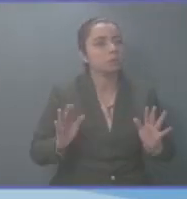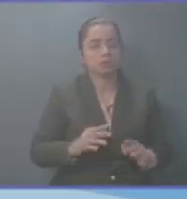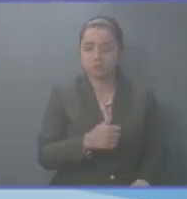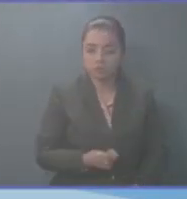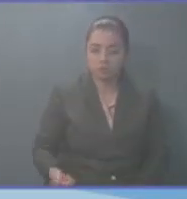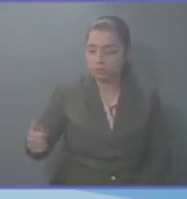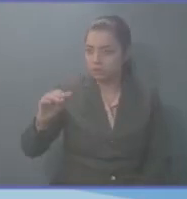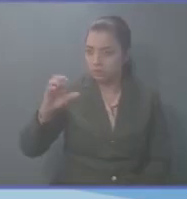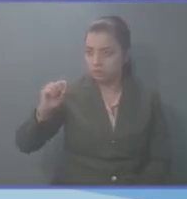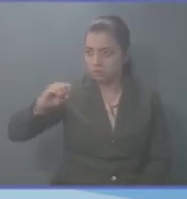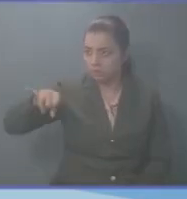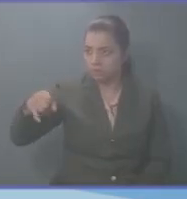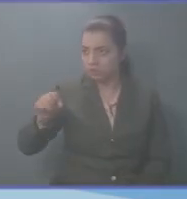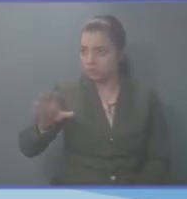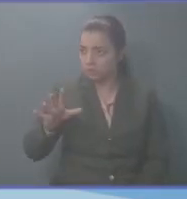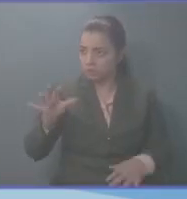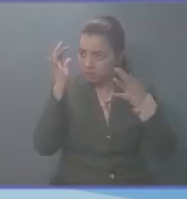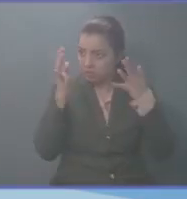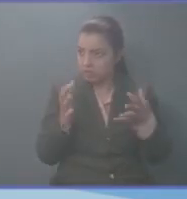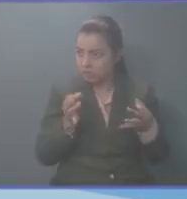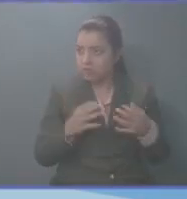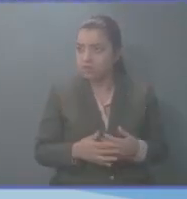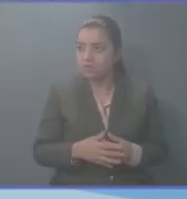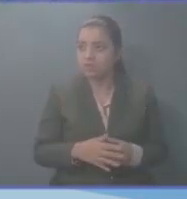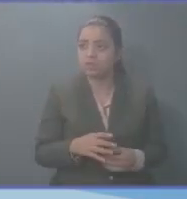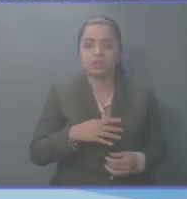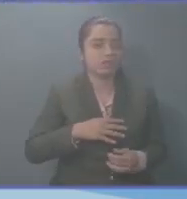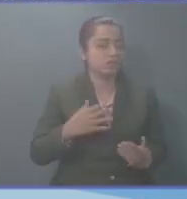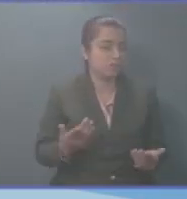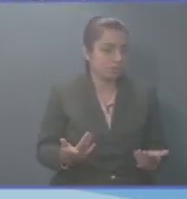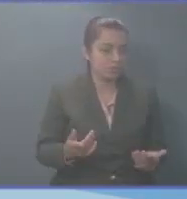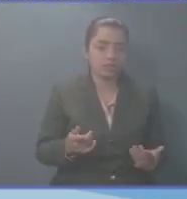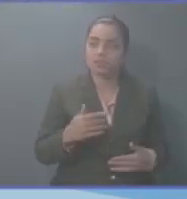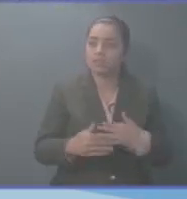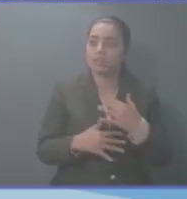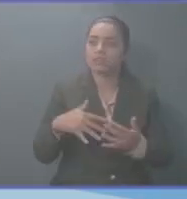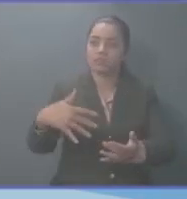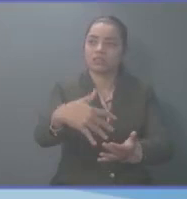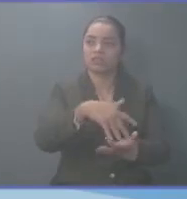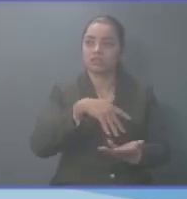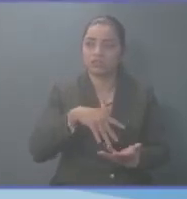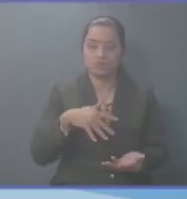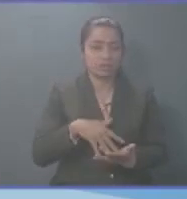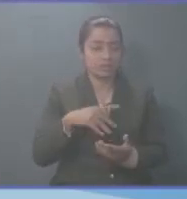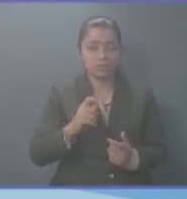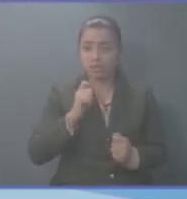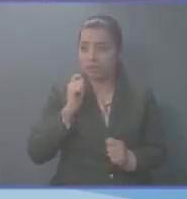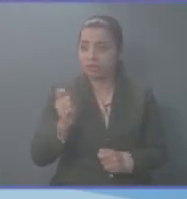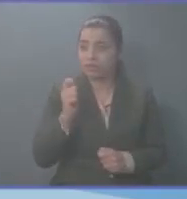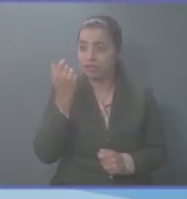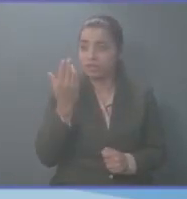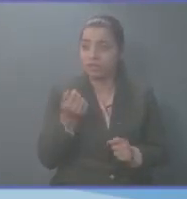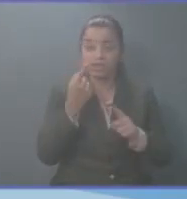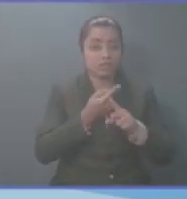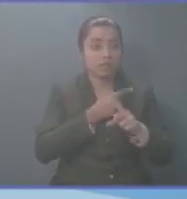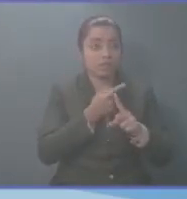lo Constitucional emitió su medida cautelar. La demanda, hubo ciudadanos que interpusieron demandas el sábado